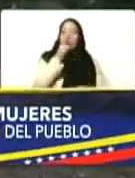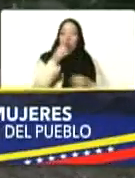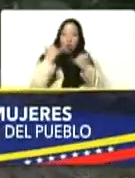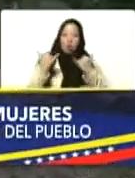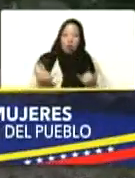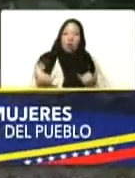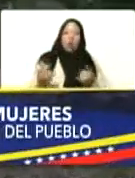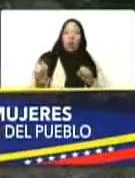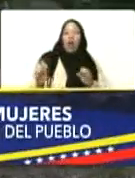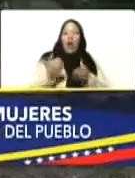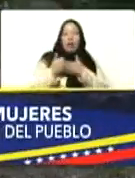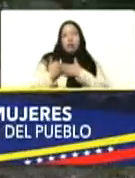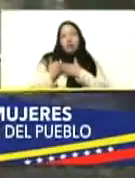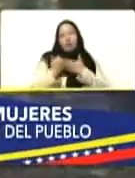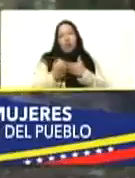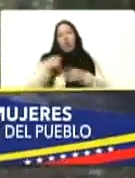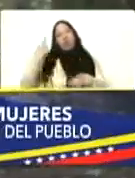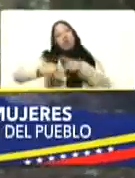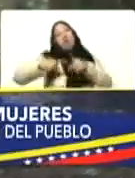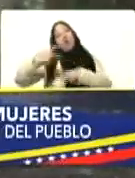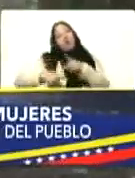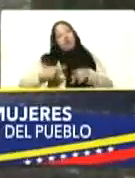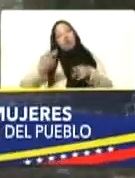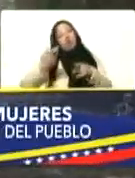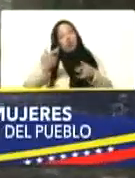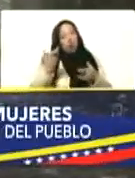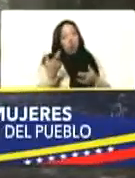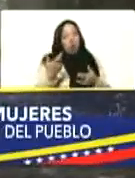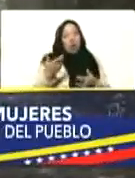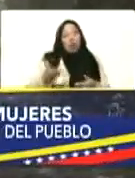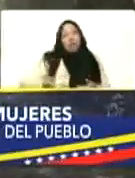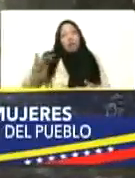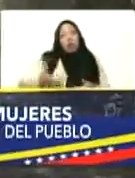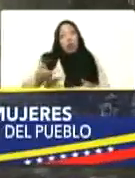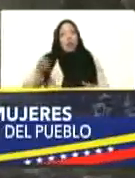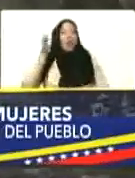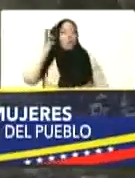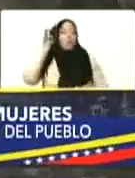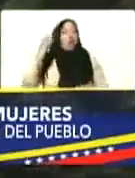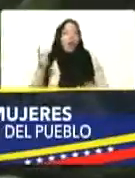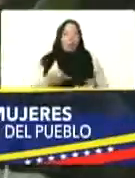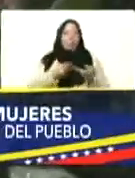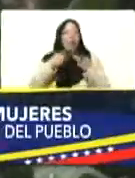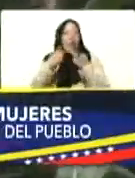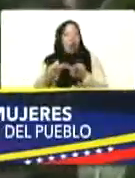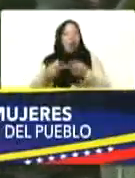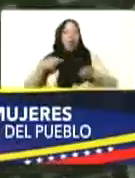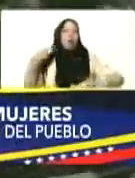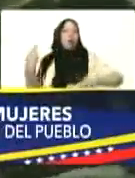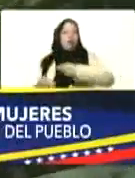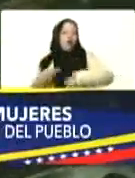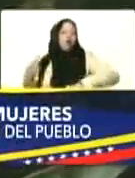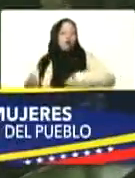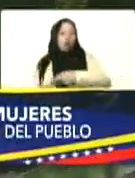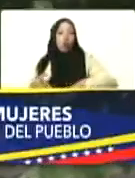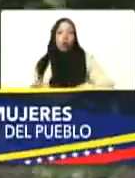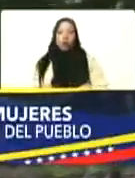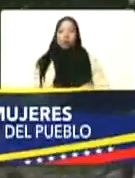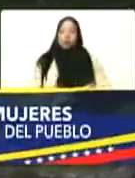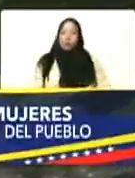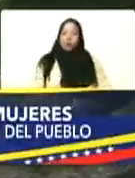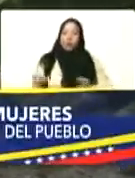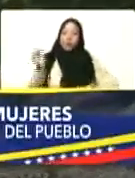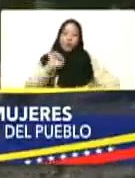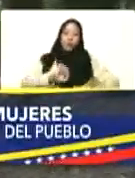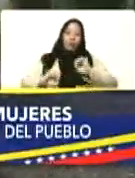estamos garantizando la producción soberana, sobre todo con las mujeres valientes, las mujeres revolucionarias que han dado el frente, que